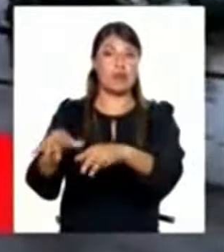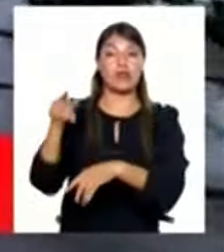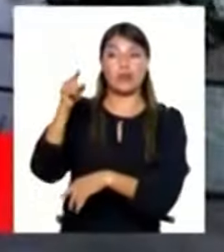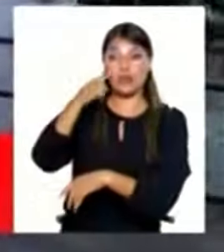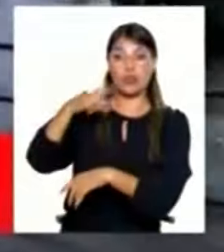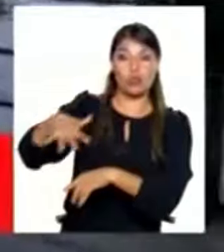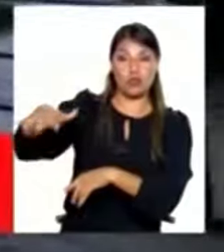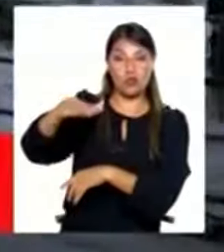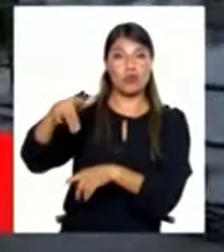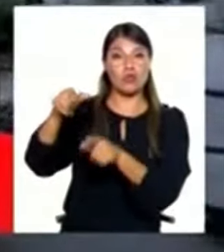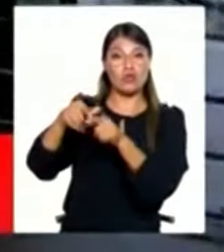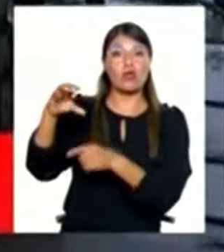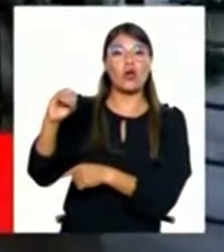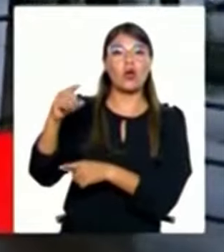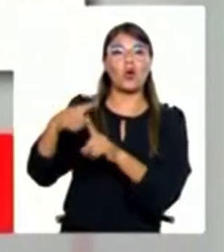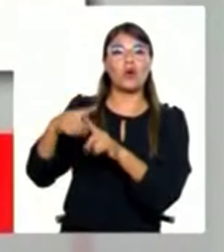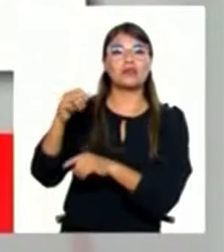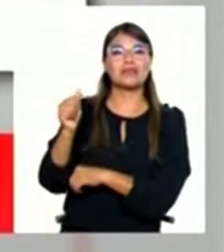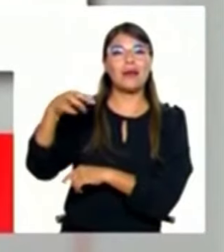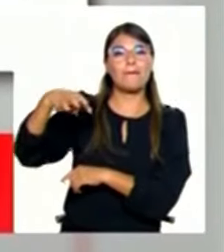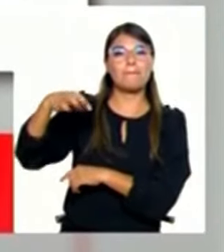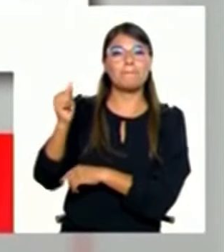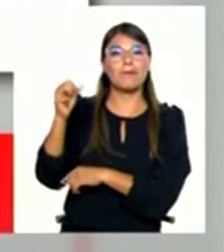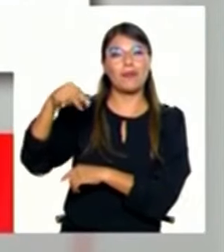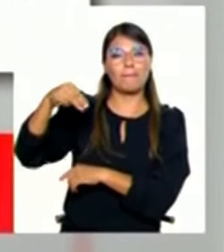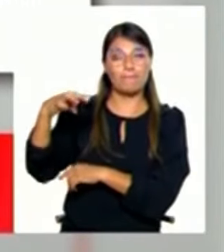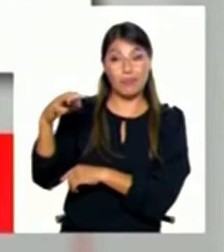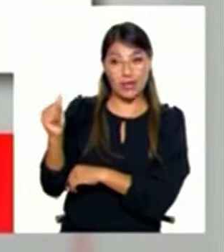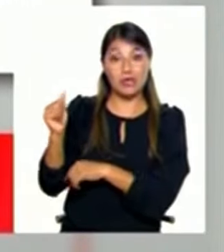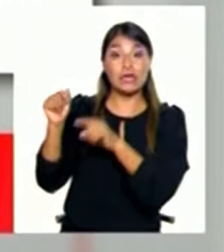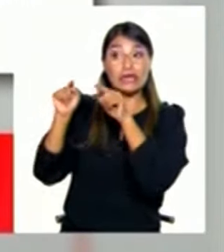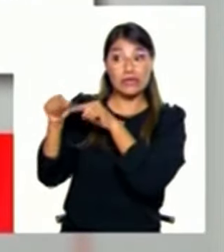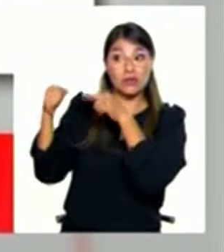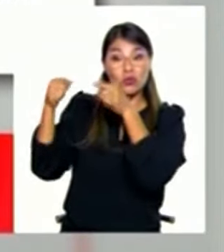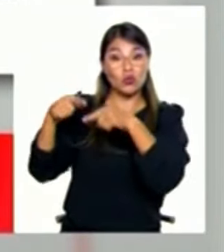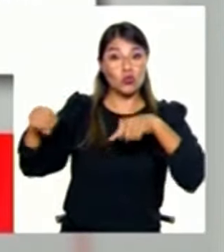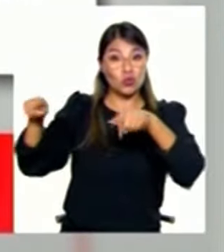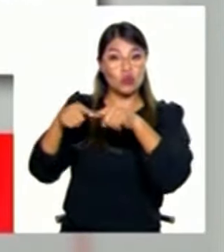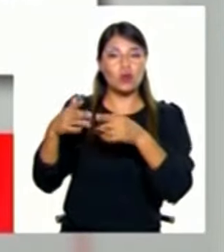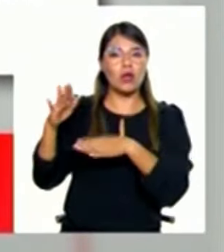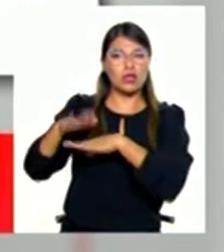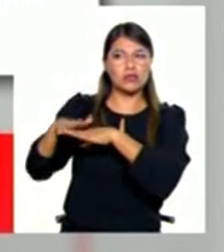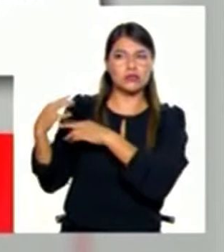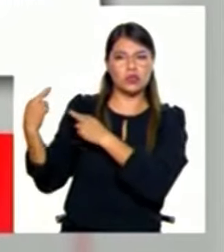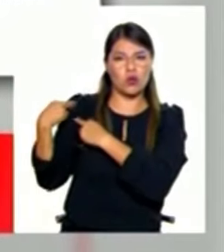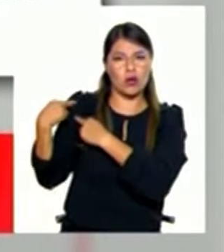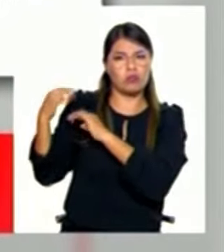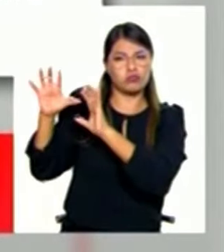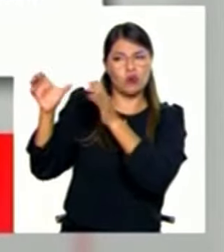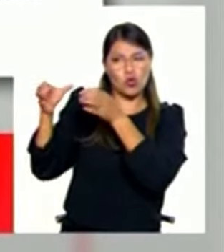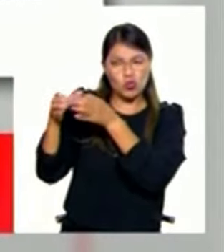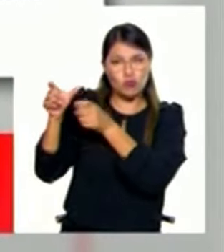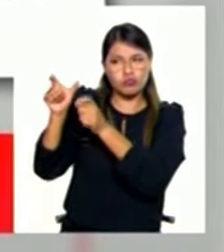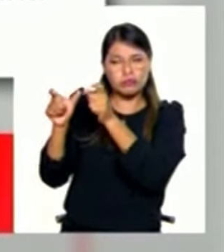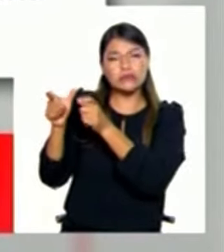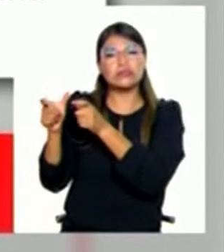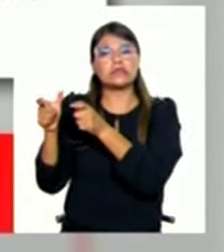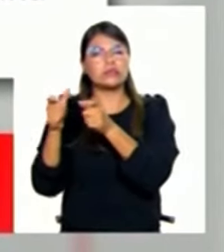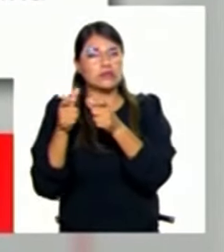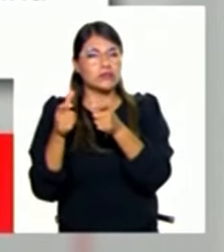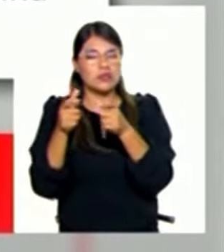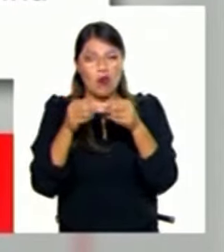ubicado en la provincia de Oxapampa. El Centro de Operaciones de Emergencia Nacional informó que esto generó